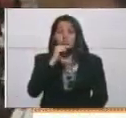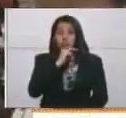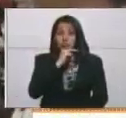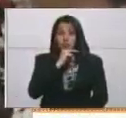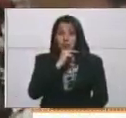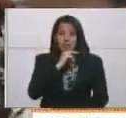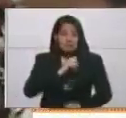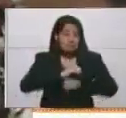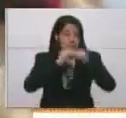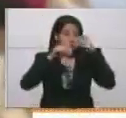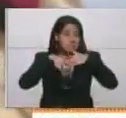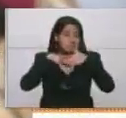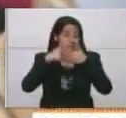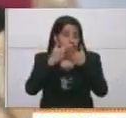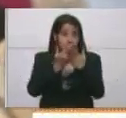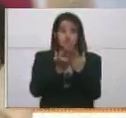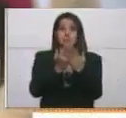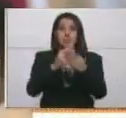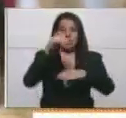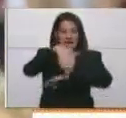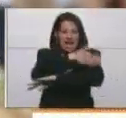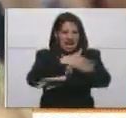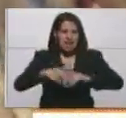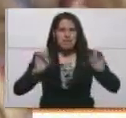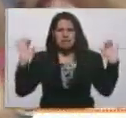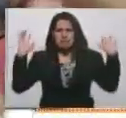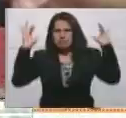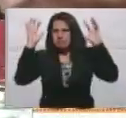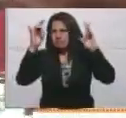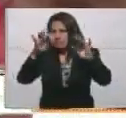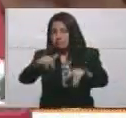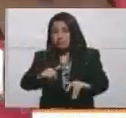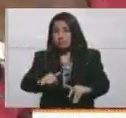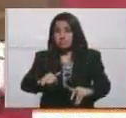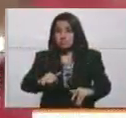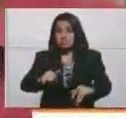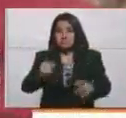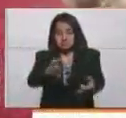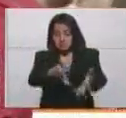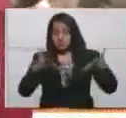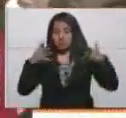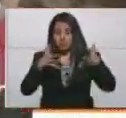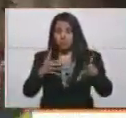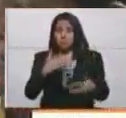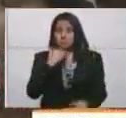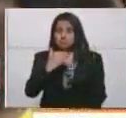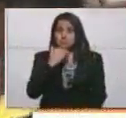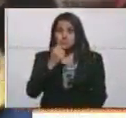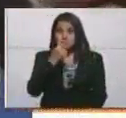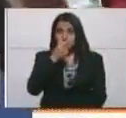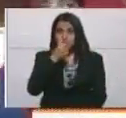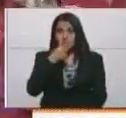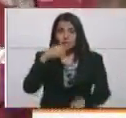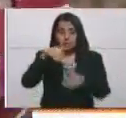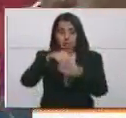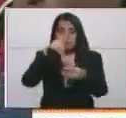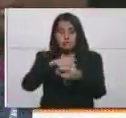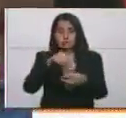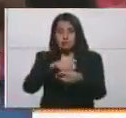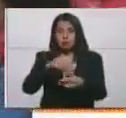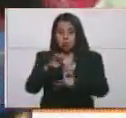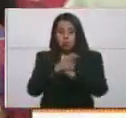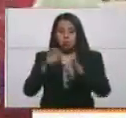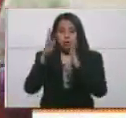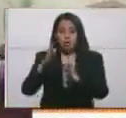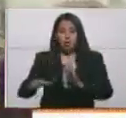desde que amanezca, a la calle, a la batalla. Vamos a la victoria en las elecciones de gobernadores constituyentes,